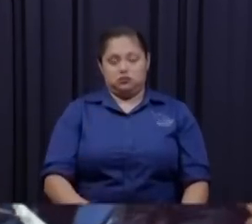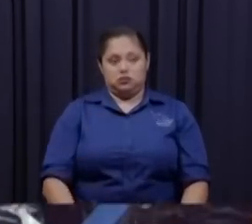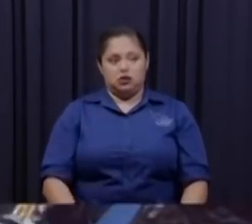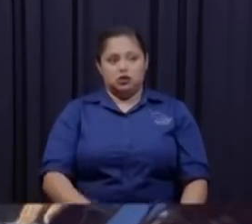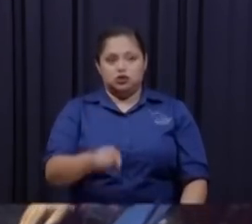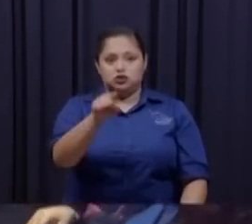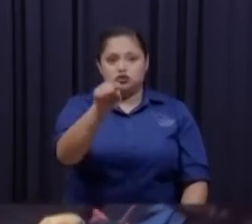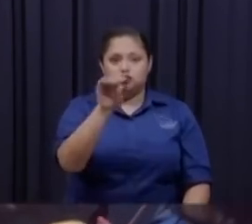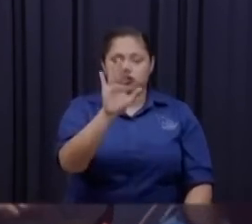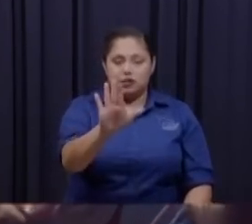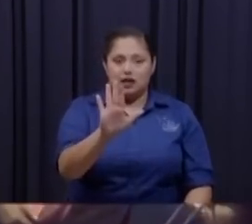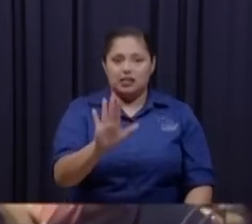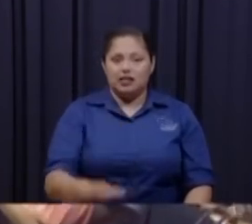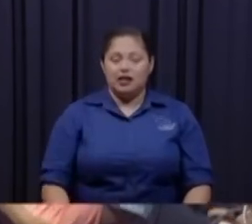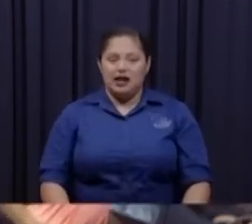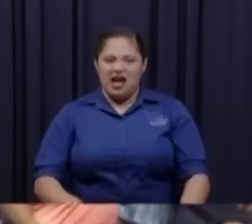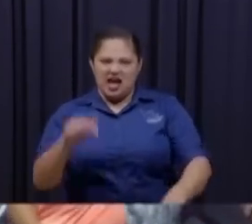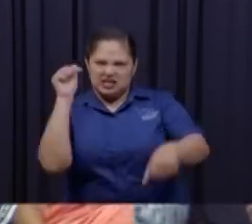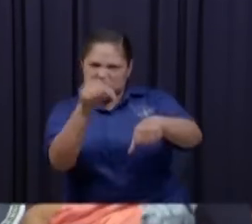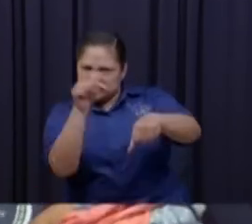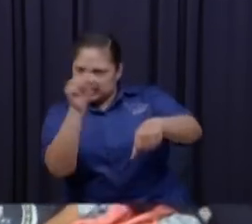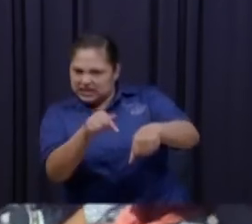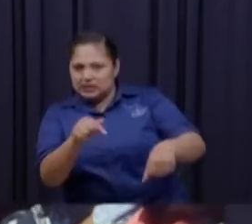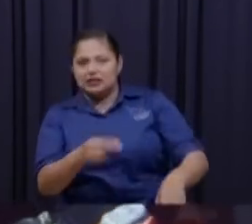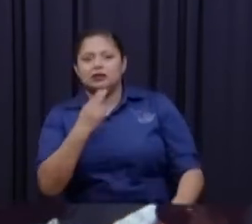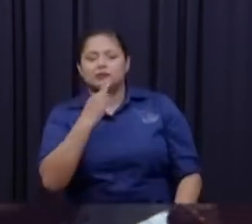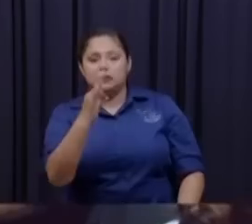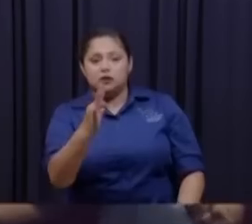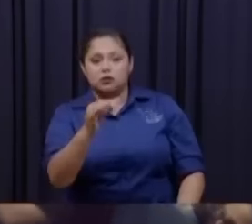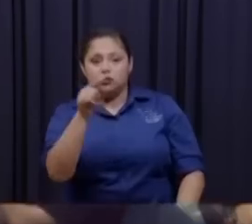está atentando contra su propia vida.